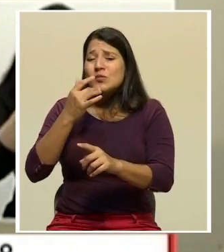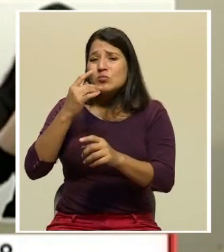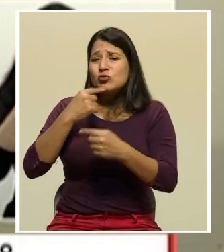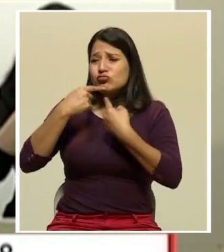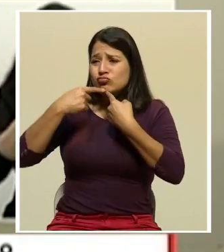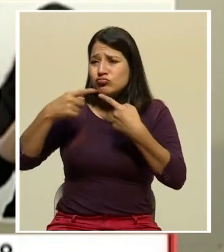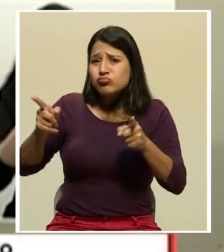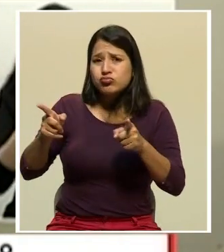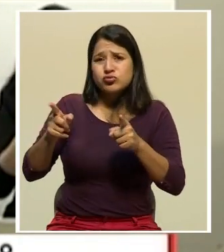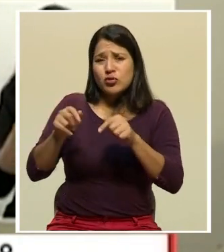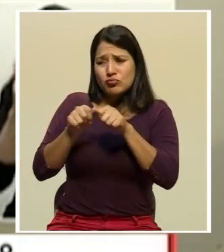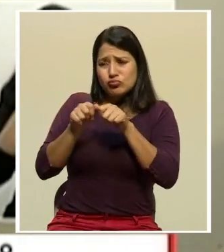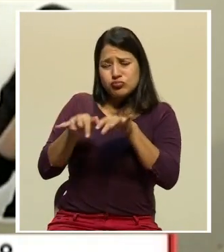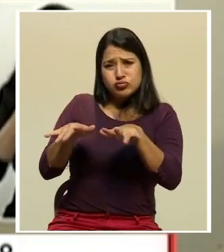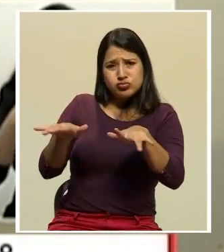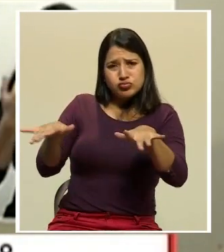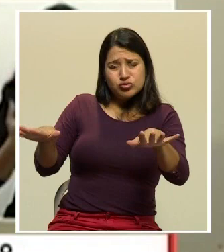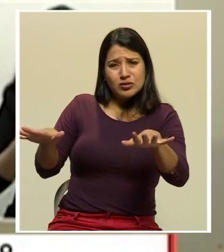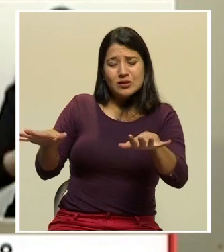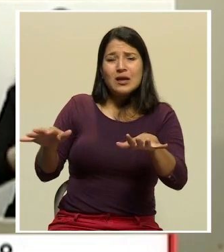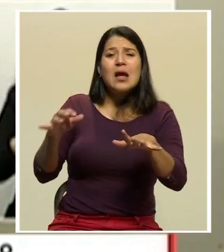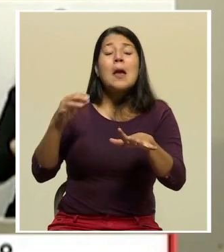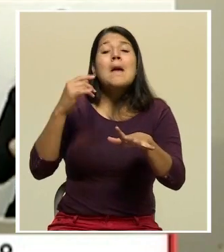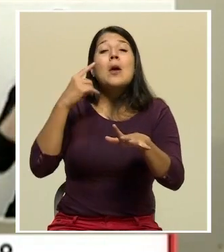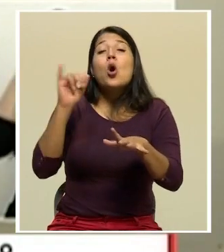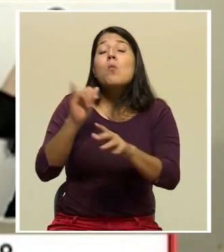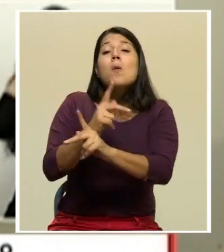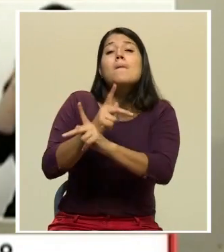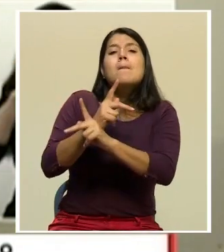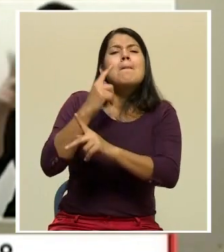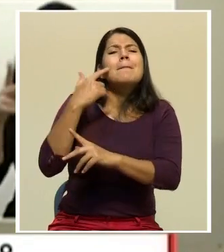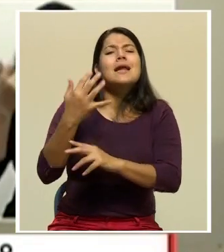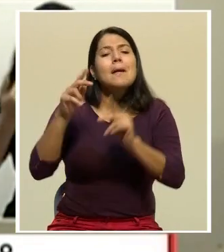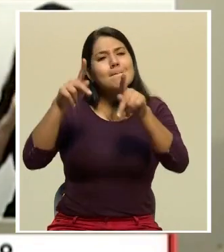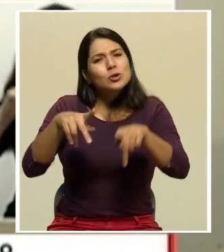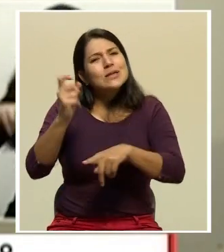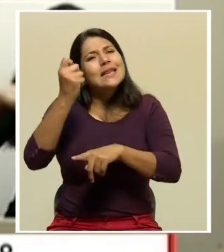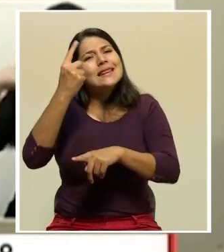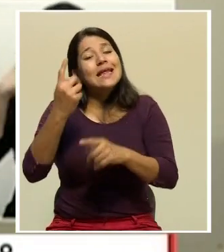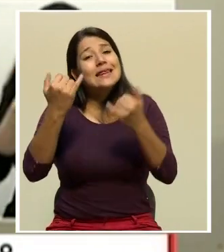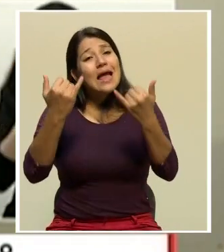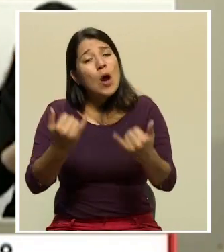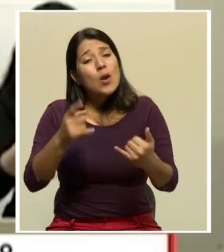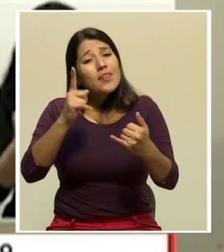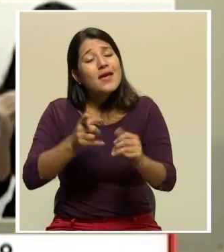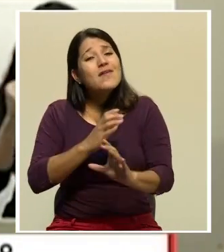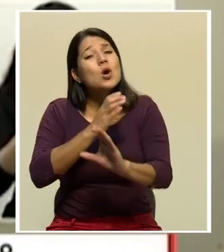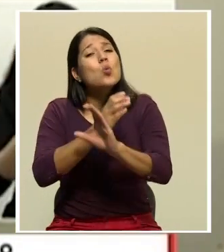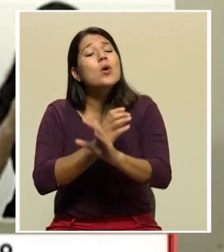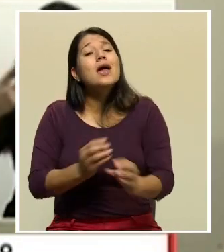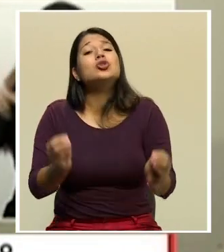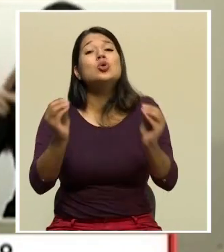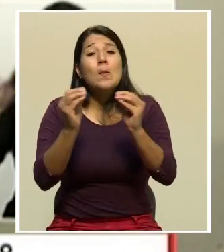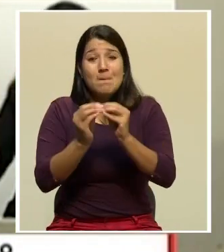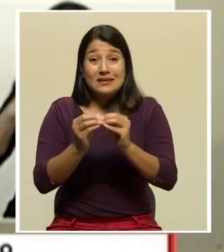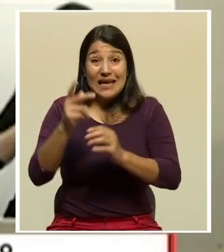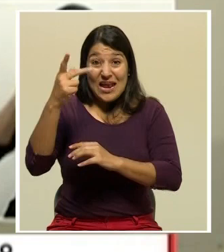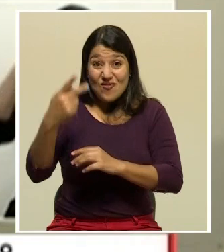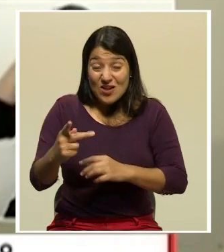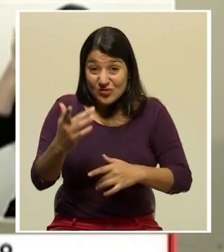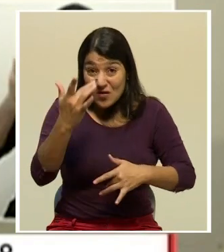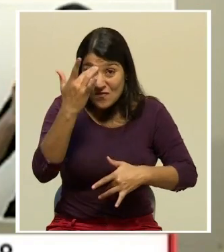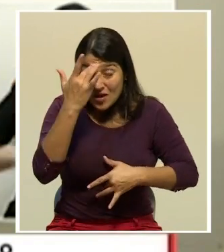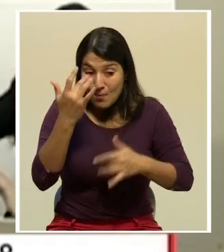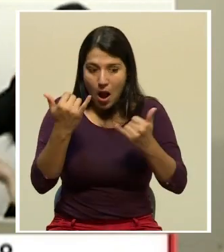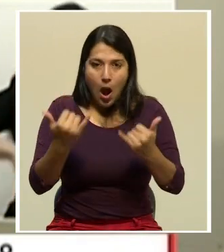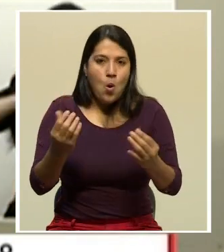para que la gente entienda que en este momento tienen que cuidarse muchísimo más, que el riesgo potencial de infectarse es el más